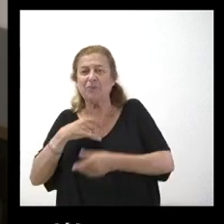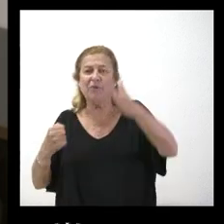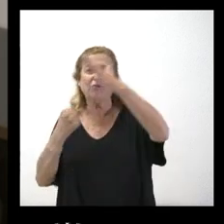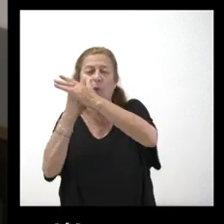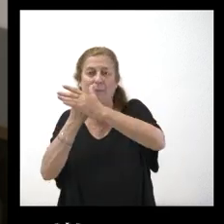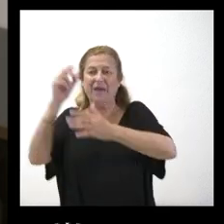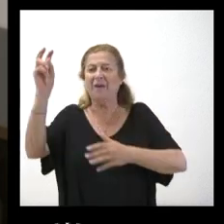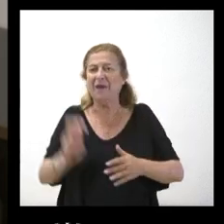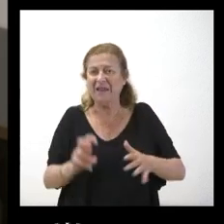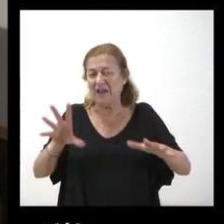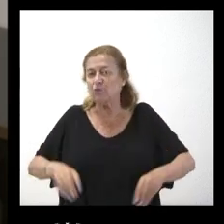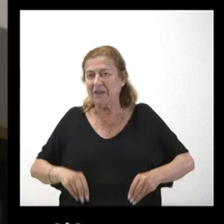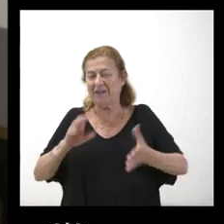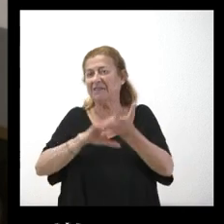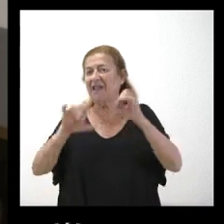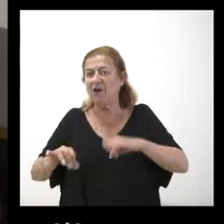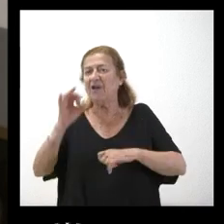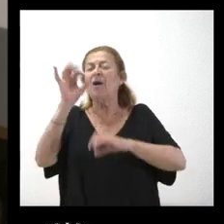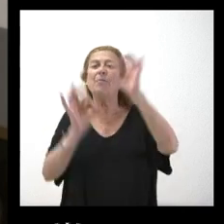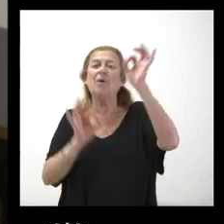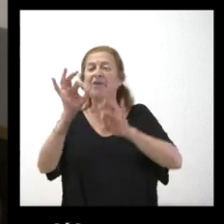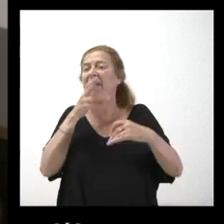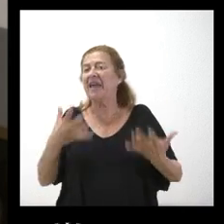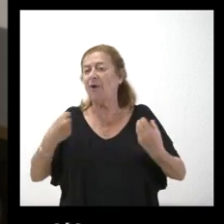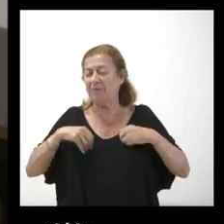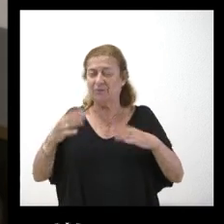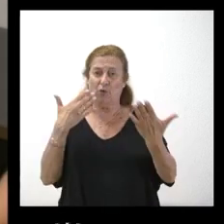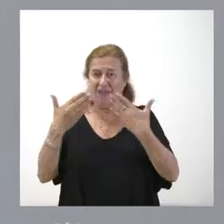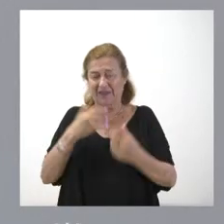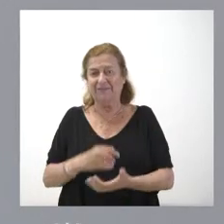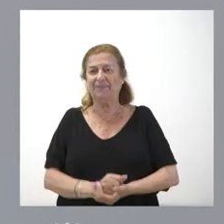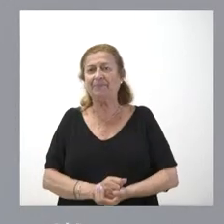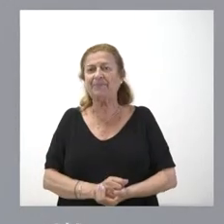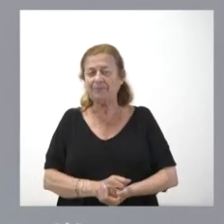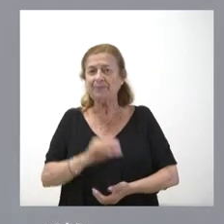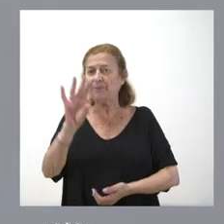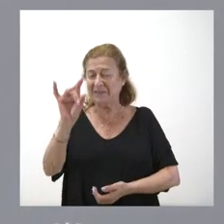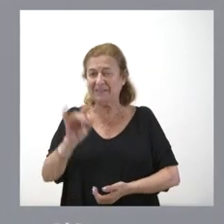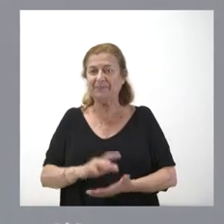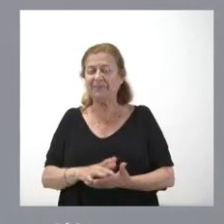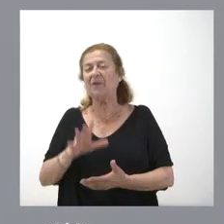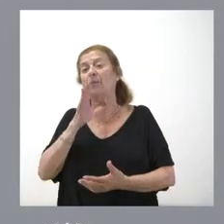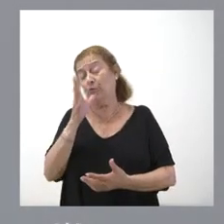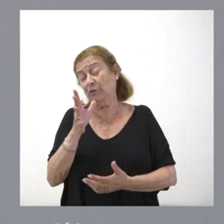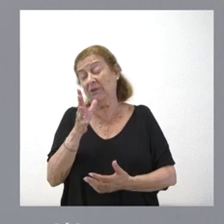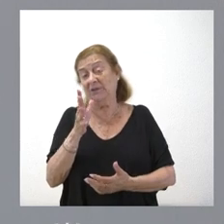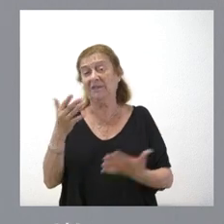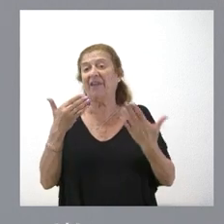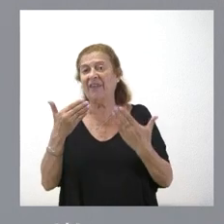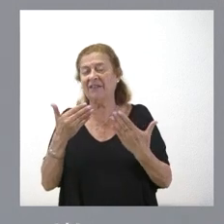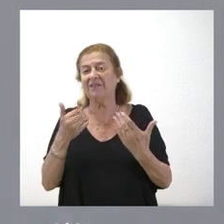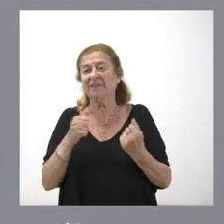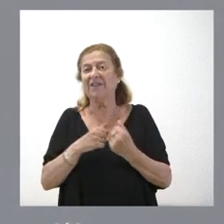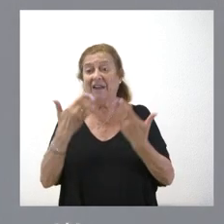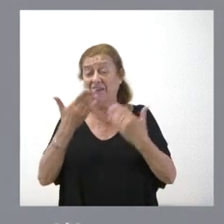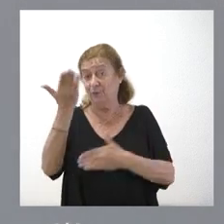podría asumir Castilla y león y en qué porcentaje se encuentra ahora mismo gracias Sí pues pues gracias gracias